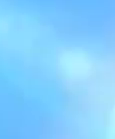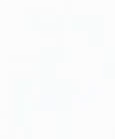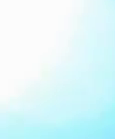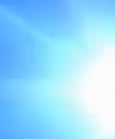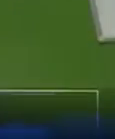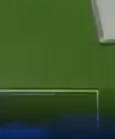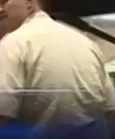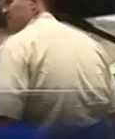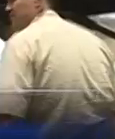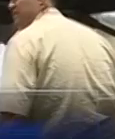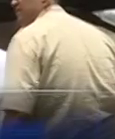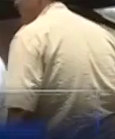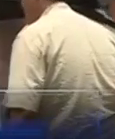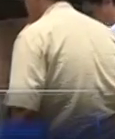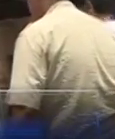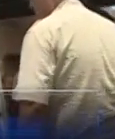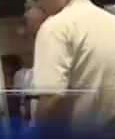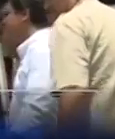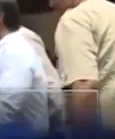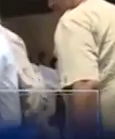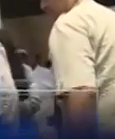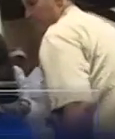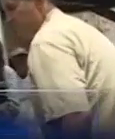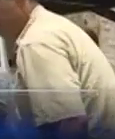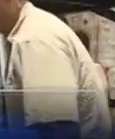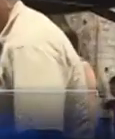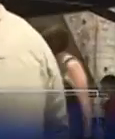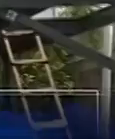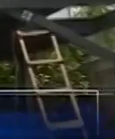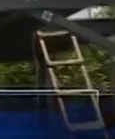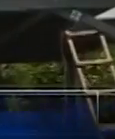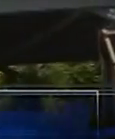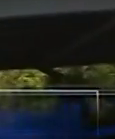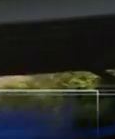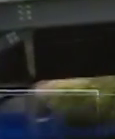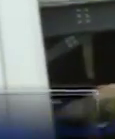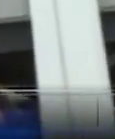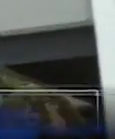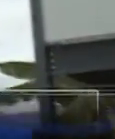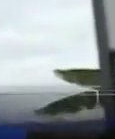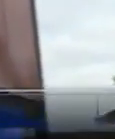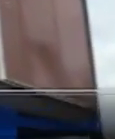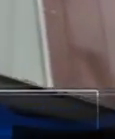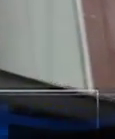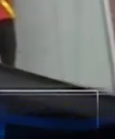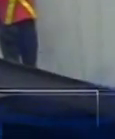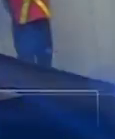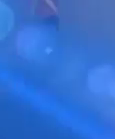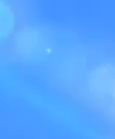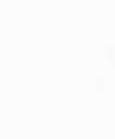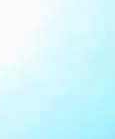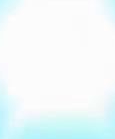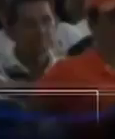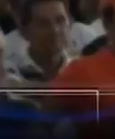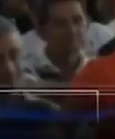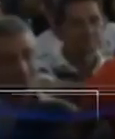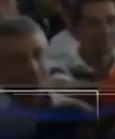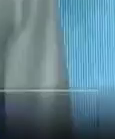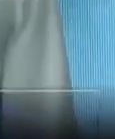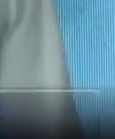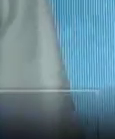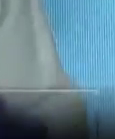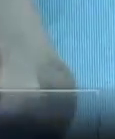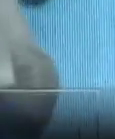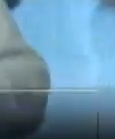deportiva. 490 casas se construyen en el cantón Rocafuerte del plan de reconstrucción. Presidente